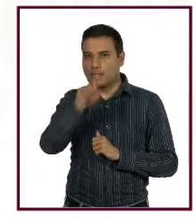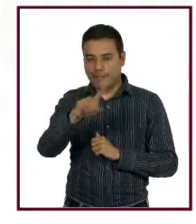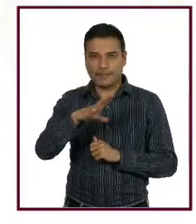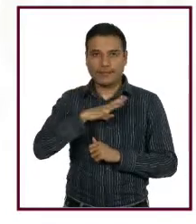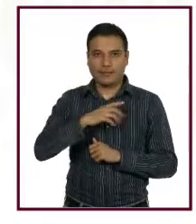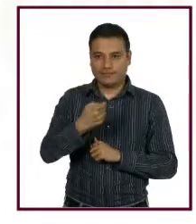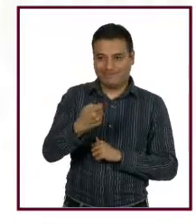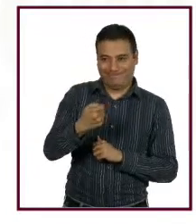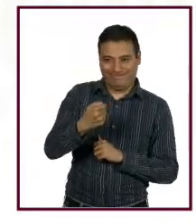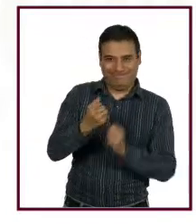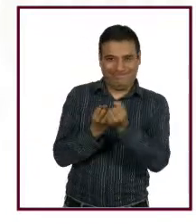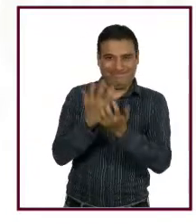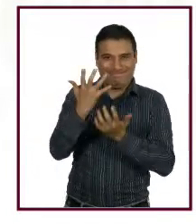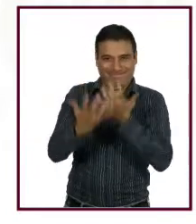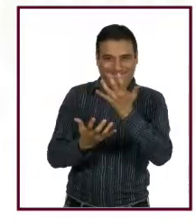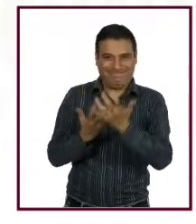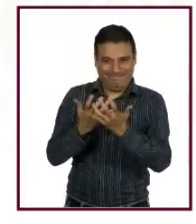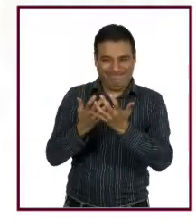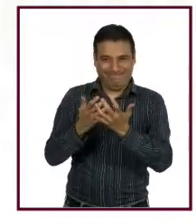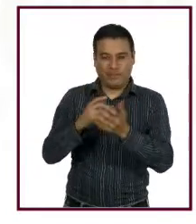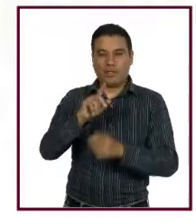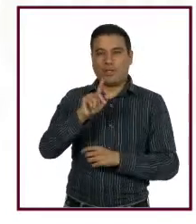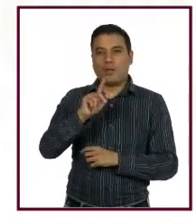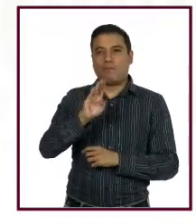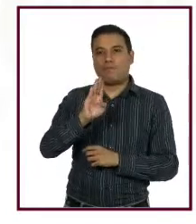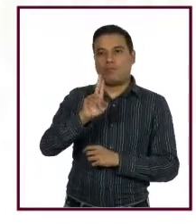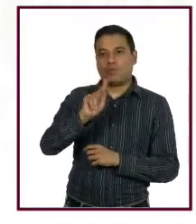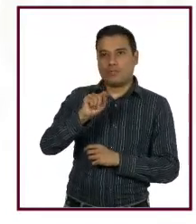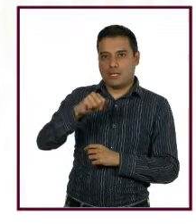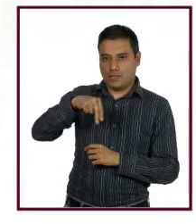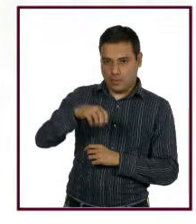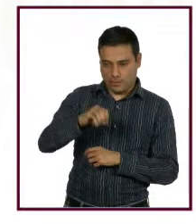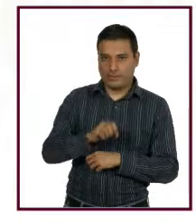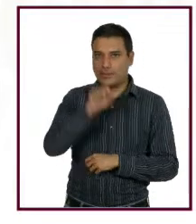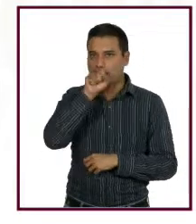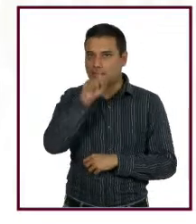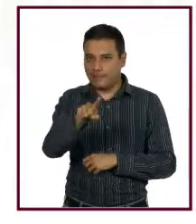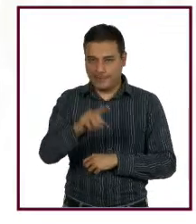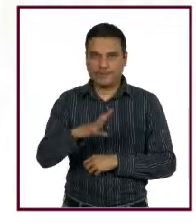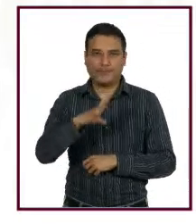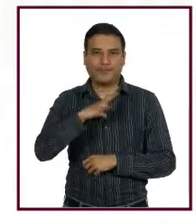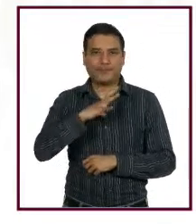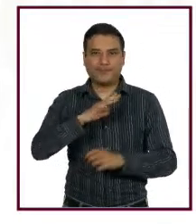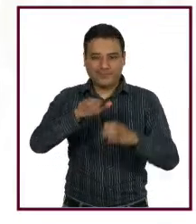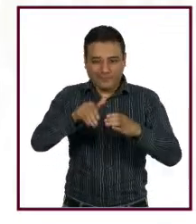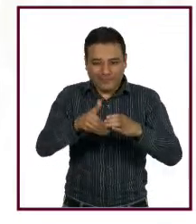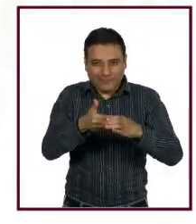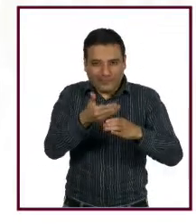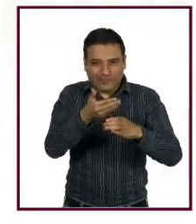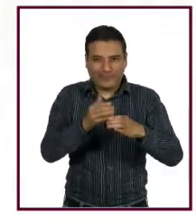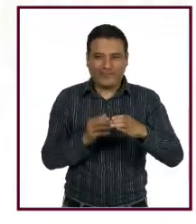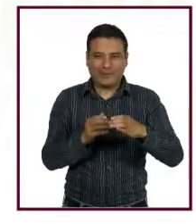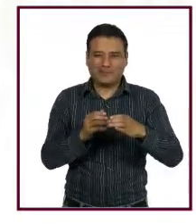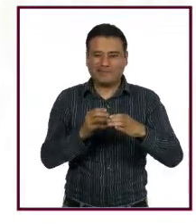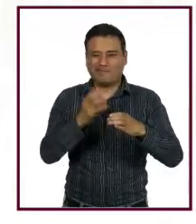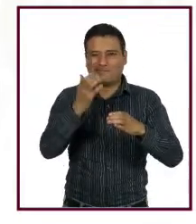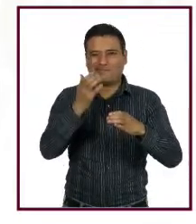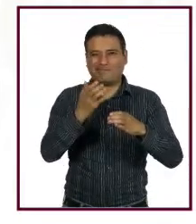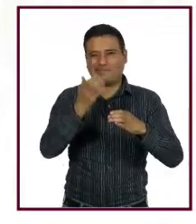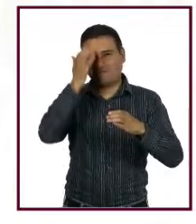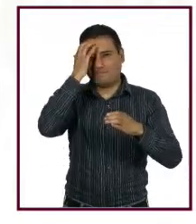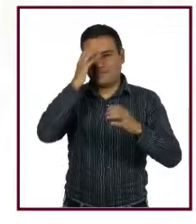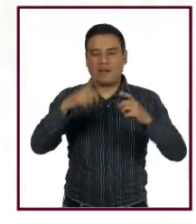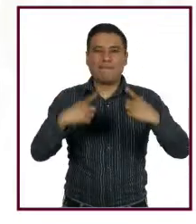gas butano, la crema batida, que viene en un contenedor de metal, pero que tiene justamente un vacío que